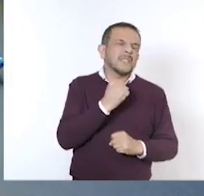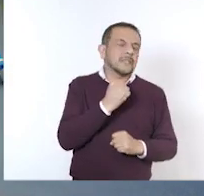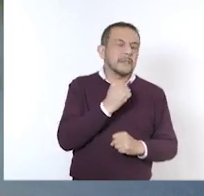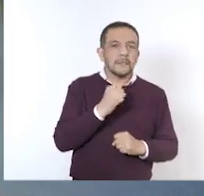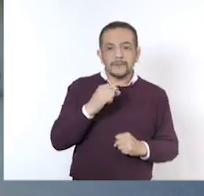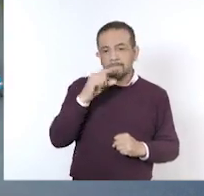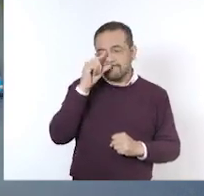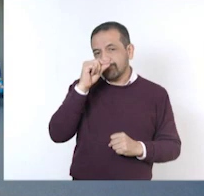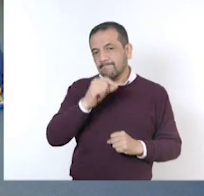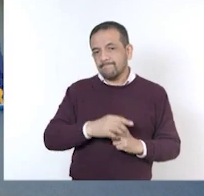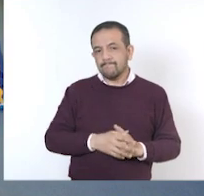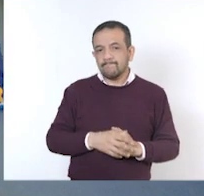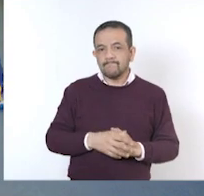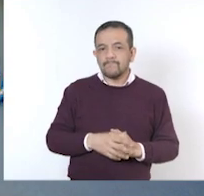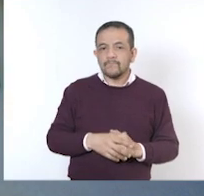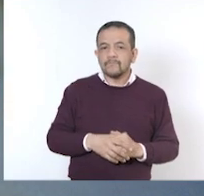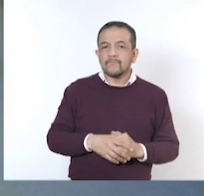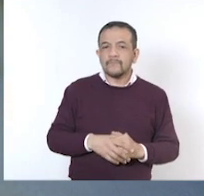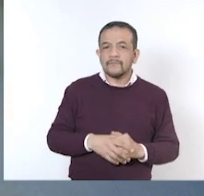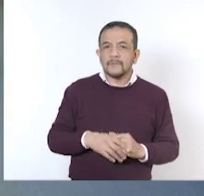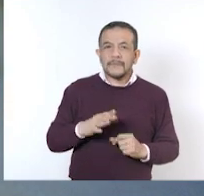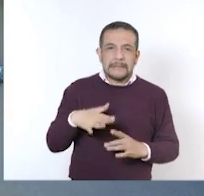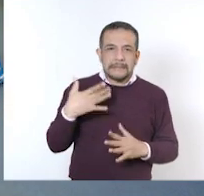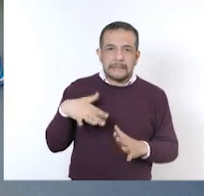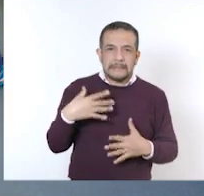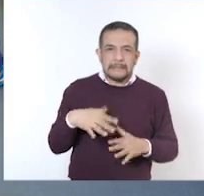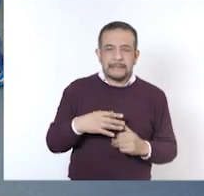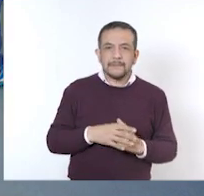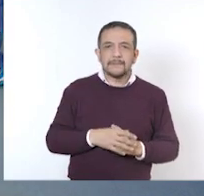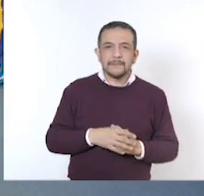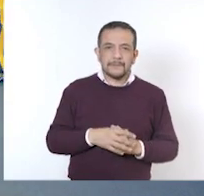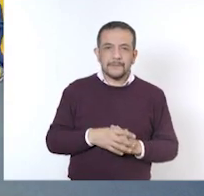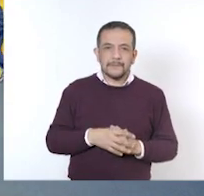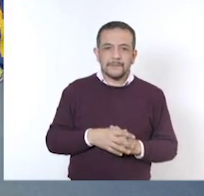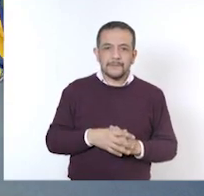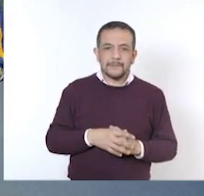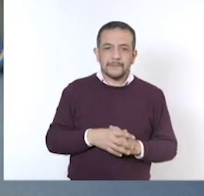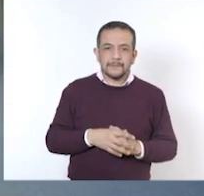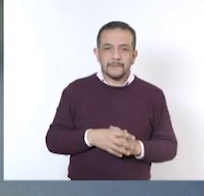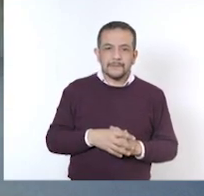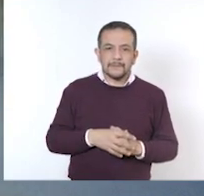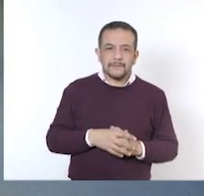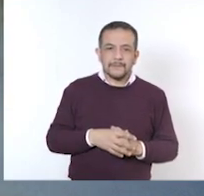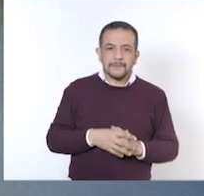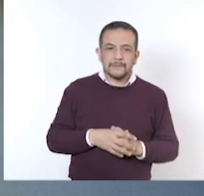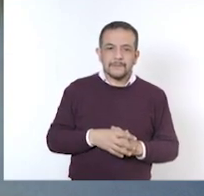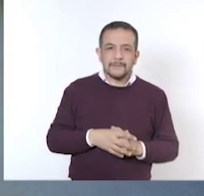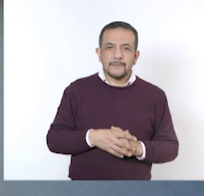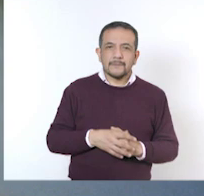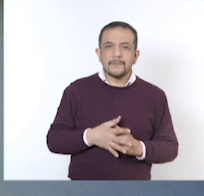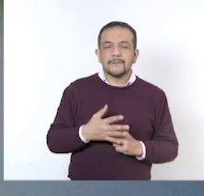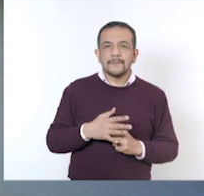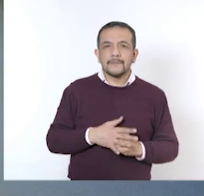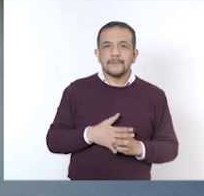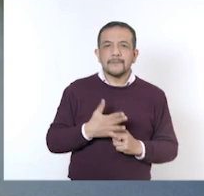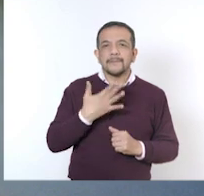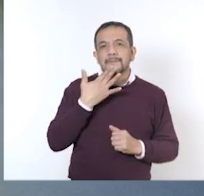creatividad. Ah. Nada. Dos, Jesús. Pobre defensa. Va. ¿Listos? ¿Listos? ¡Ay!